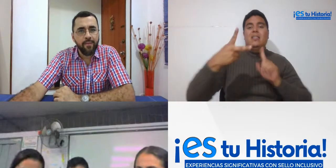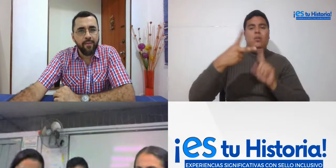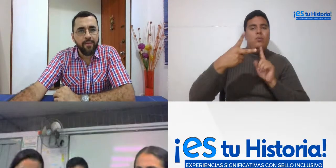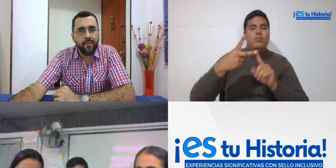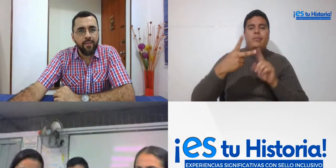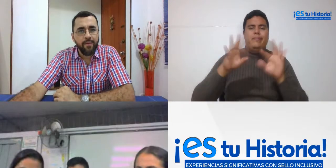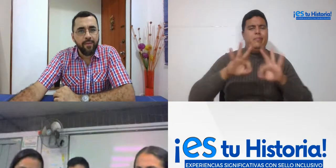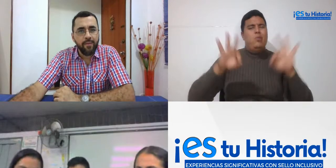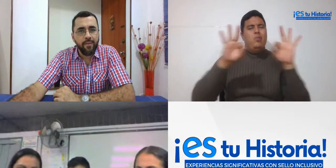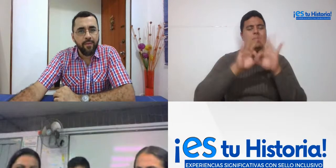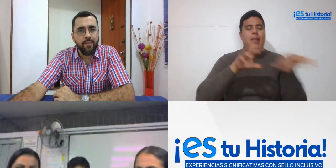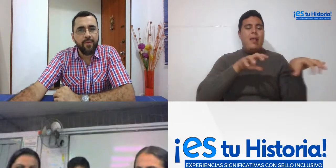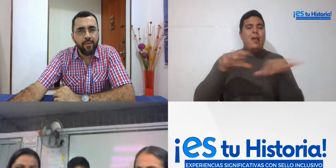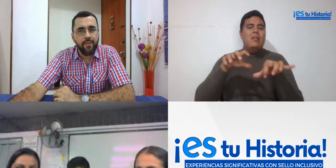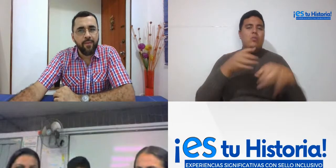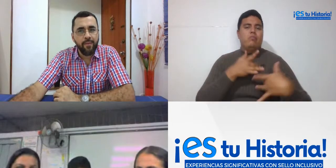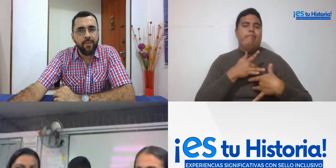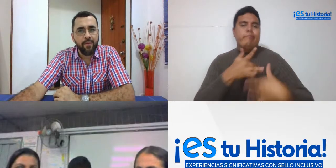el mundo.